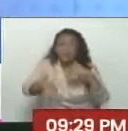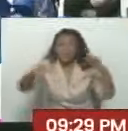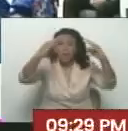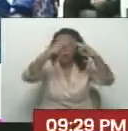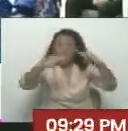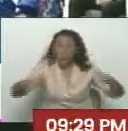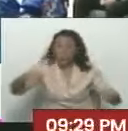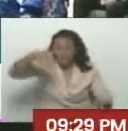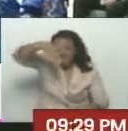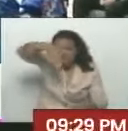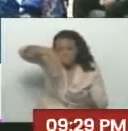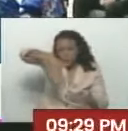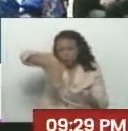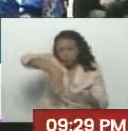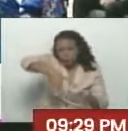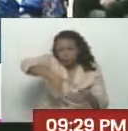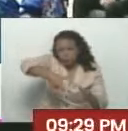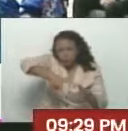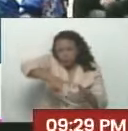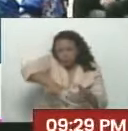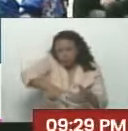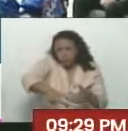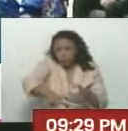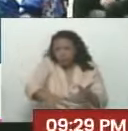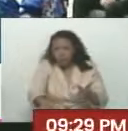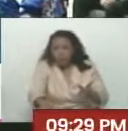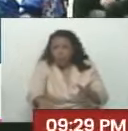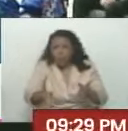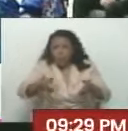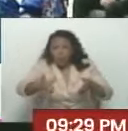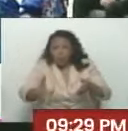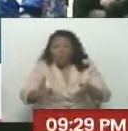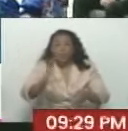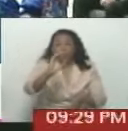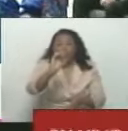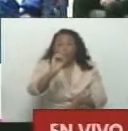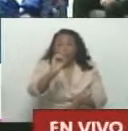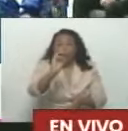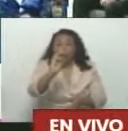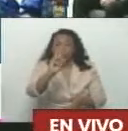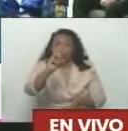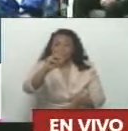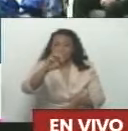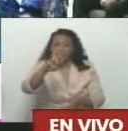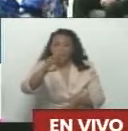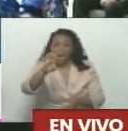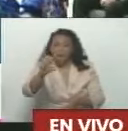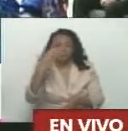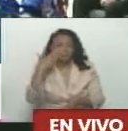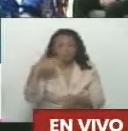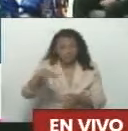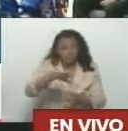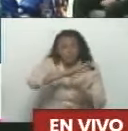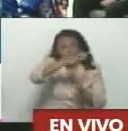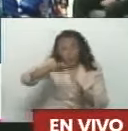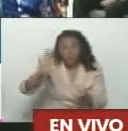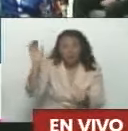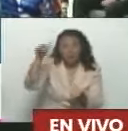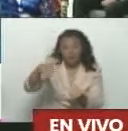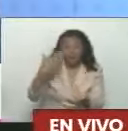ya a la parte baja, la recta o Cumare de la Costa. Cumare de la Costa.